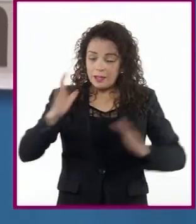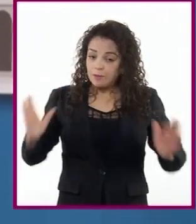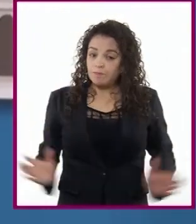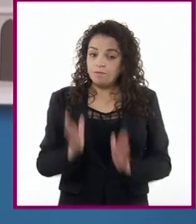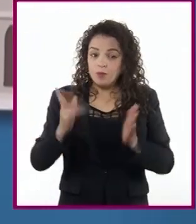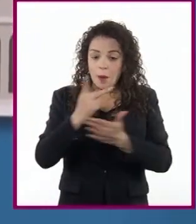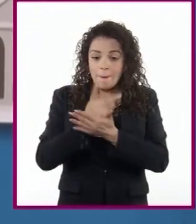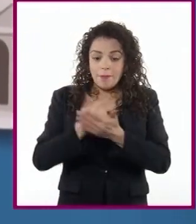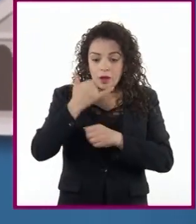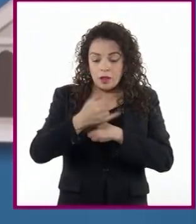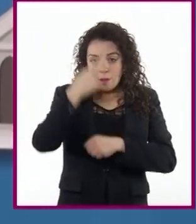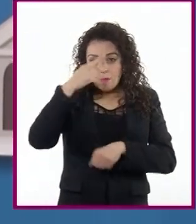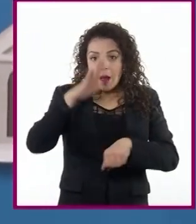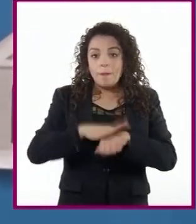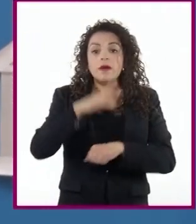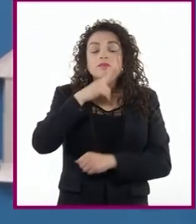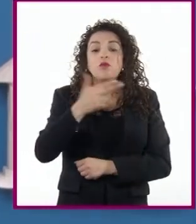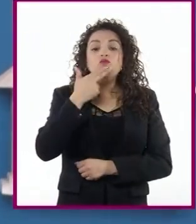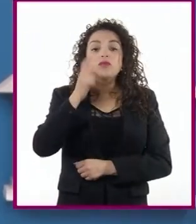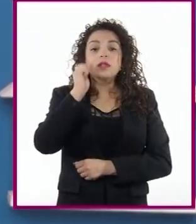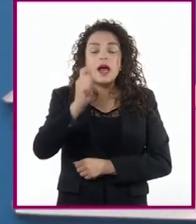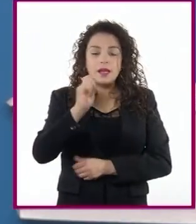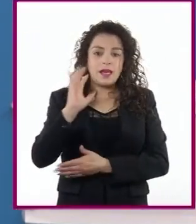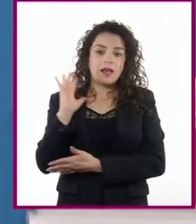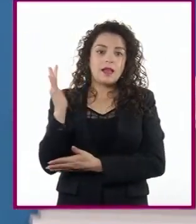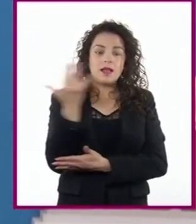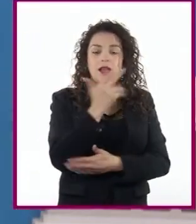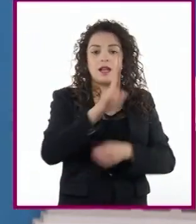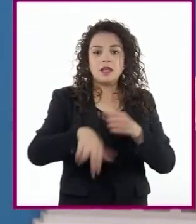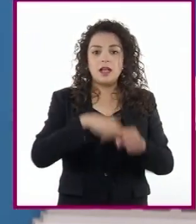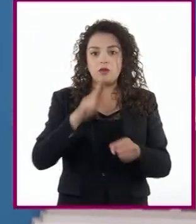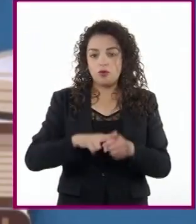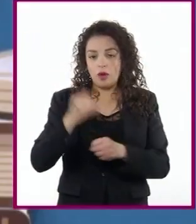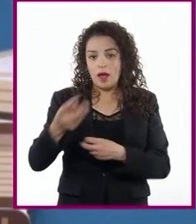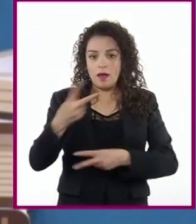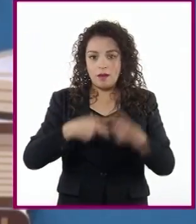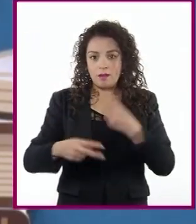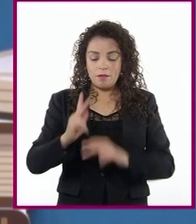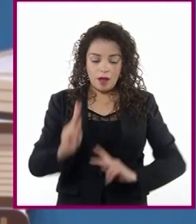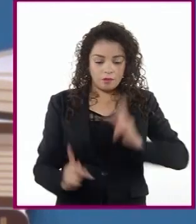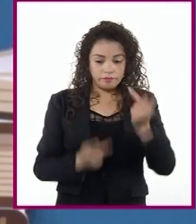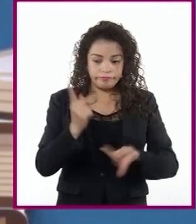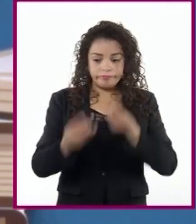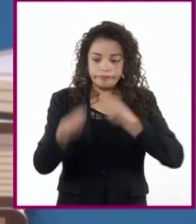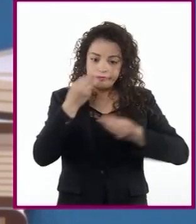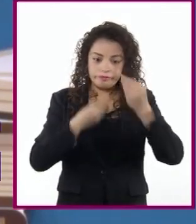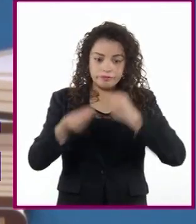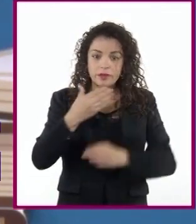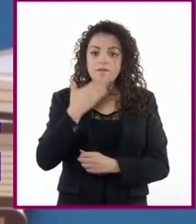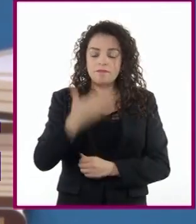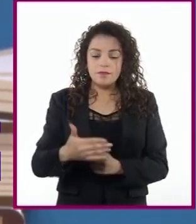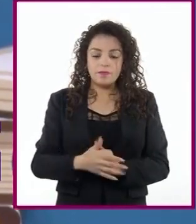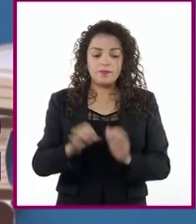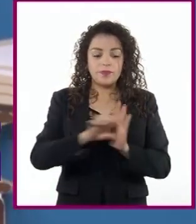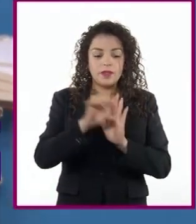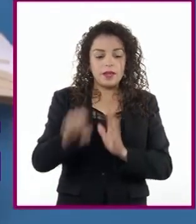mejor utilización de los recursos naturales y una mayor producción de alimentos. Por ejemplo, en Sangoyi, una aldea de